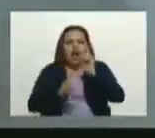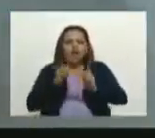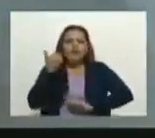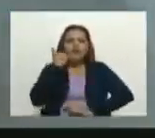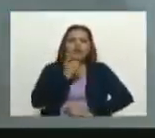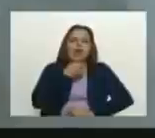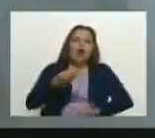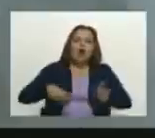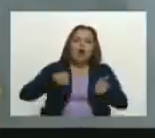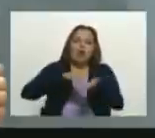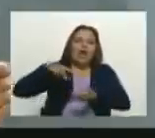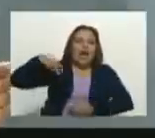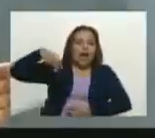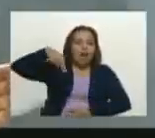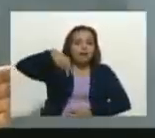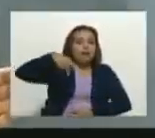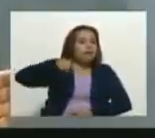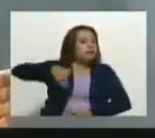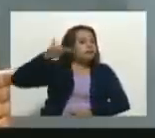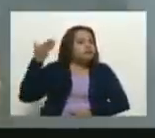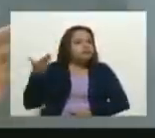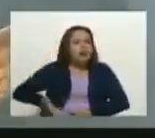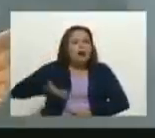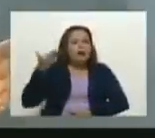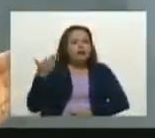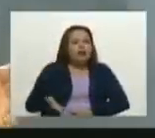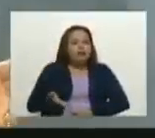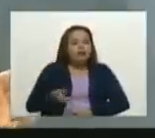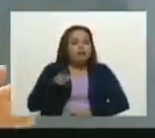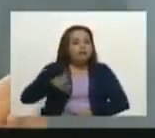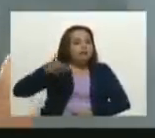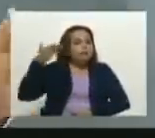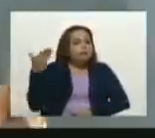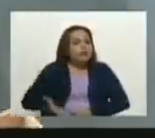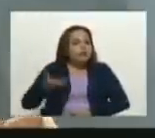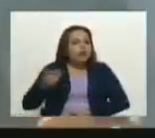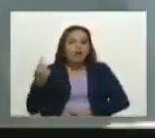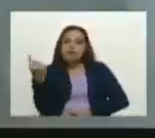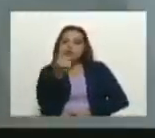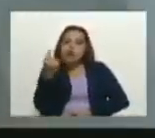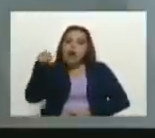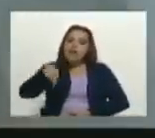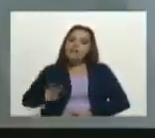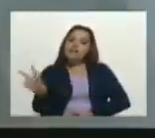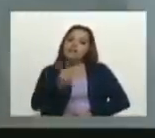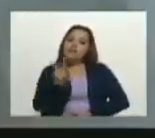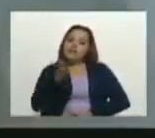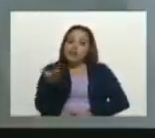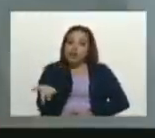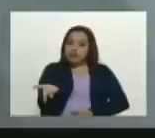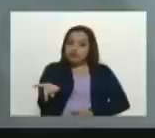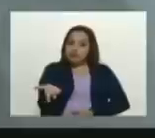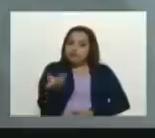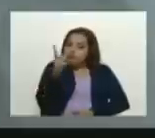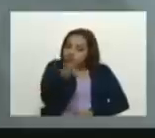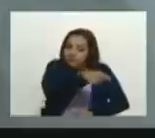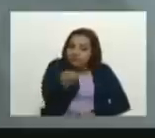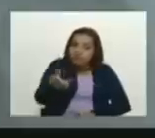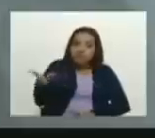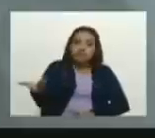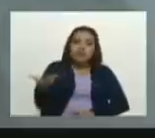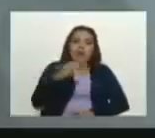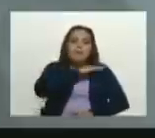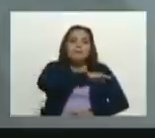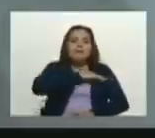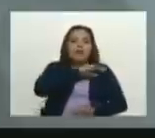caminar. Eso vale oro. Oro. Y solo existe en Venezuela. ¿Ah? La